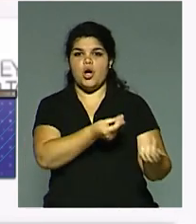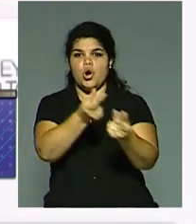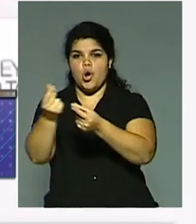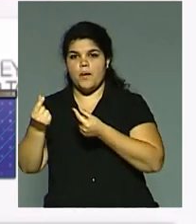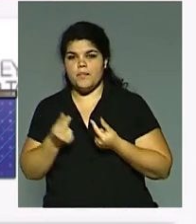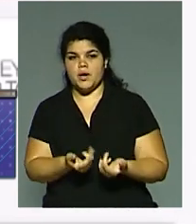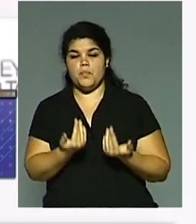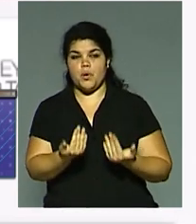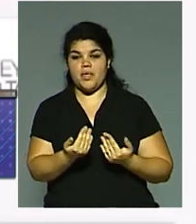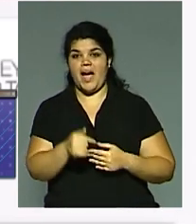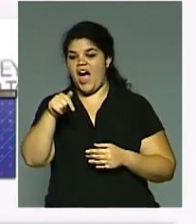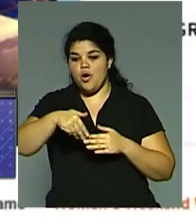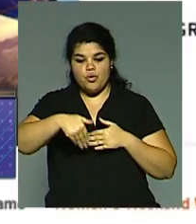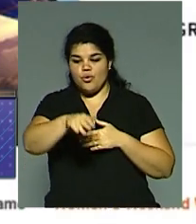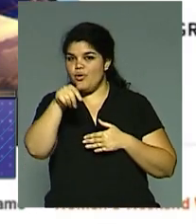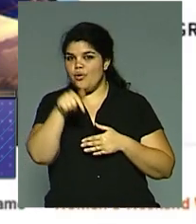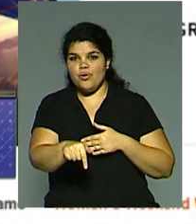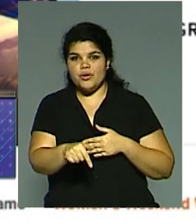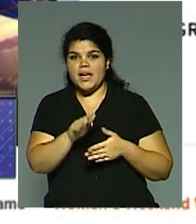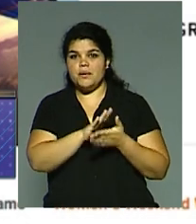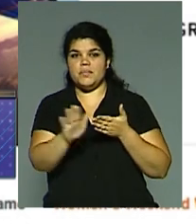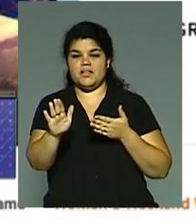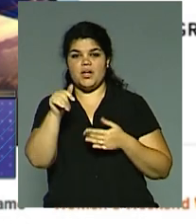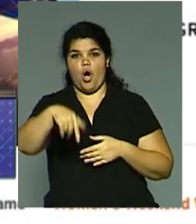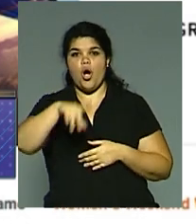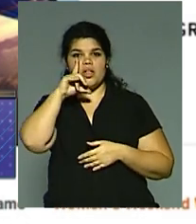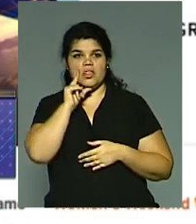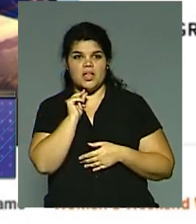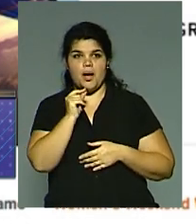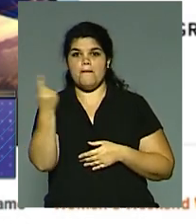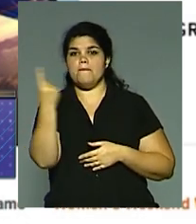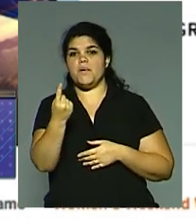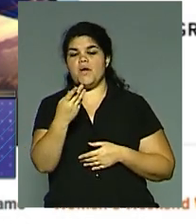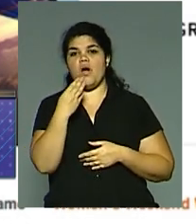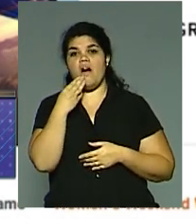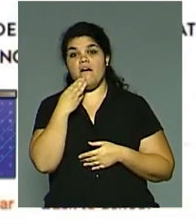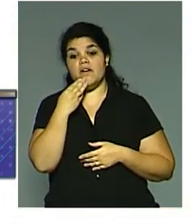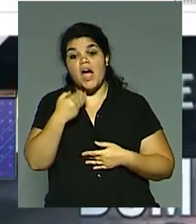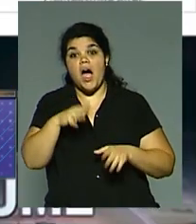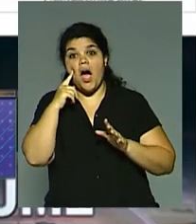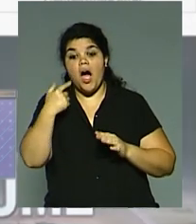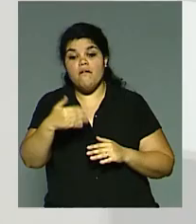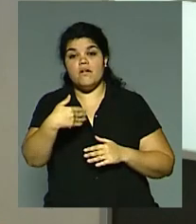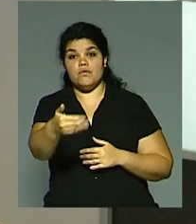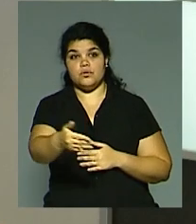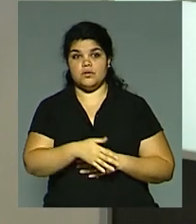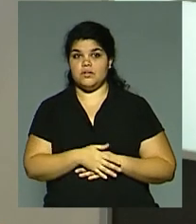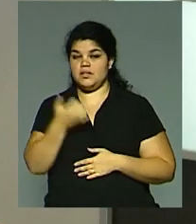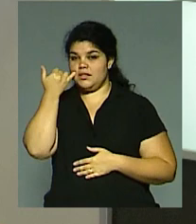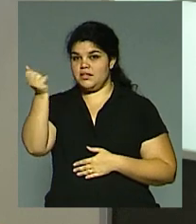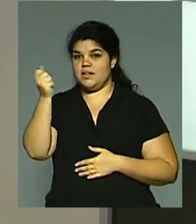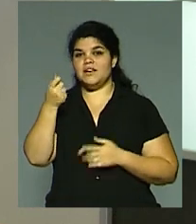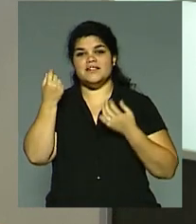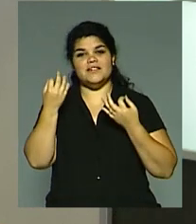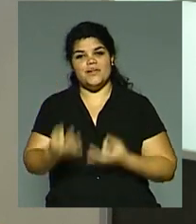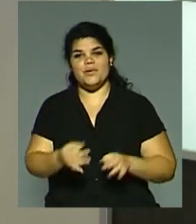afuera. Arrancó ahora, o sea, arrancó hoy, o sea, primero de abril, así que habrá que ver cómo avanza. Más de uno se ha registrado en alguna de